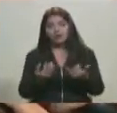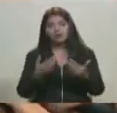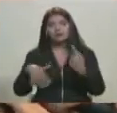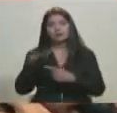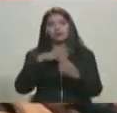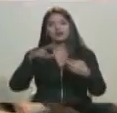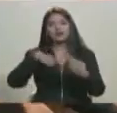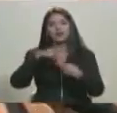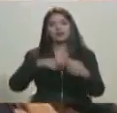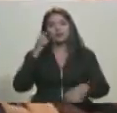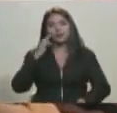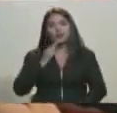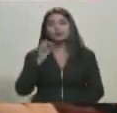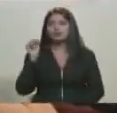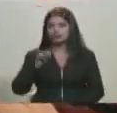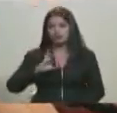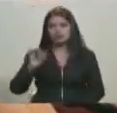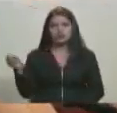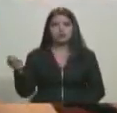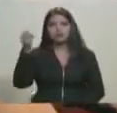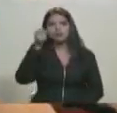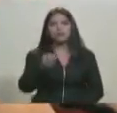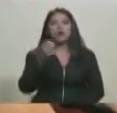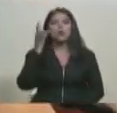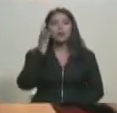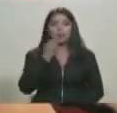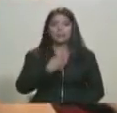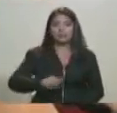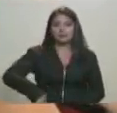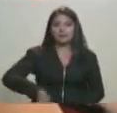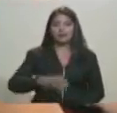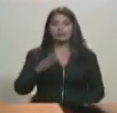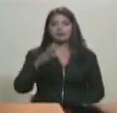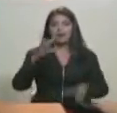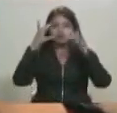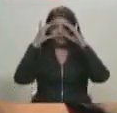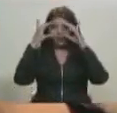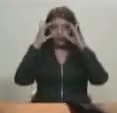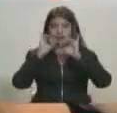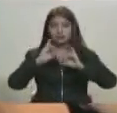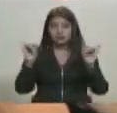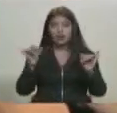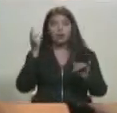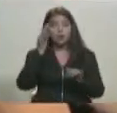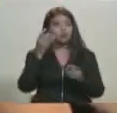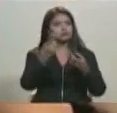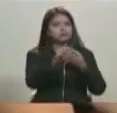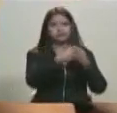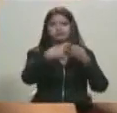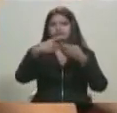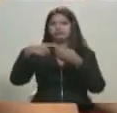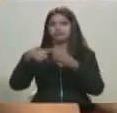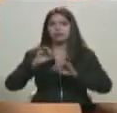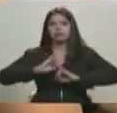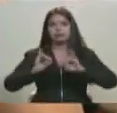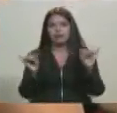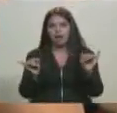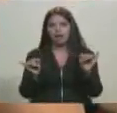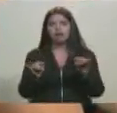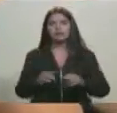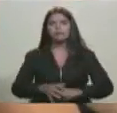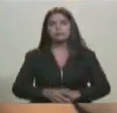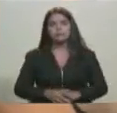en la Revolución Bolivariana. Bueno, y fue designada la compañera presidenta Delcy Rodríguez. Ya ella está armando todos sus equipos,